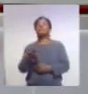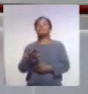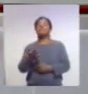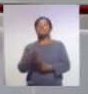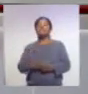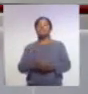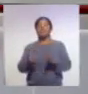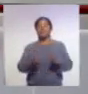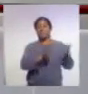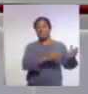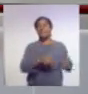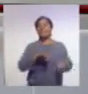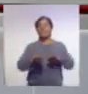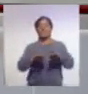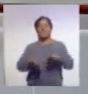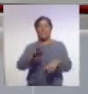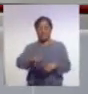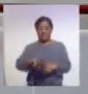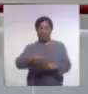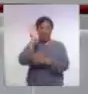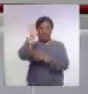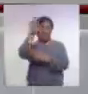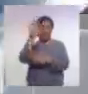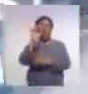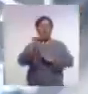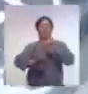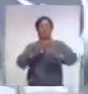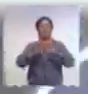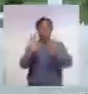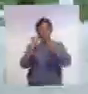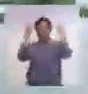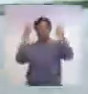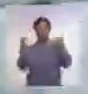está suscitando en el básquetbol estatal.